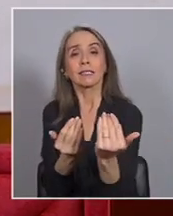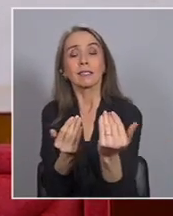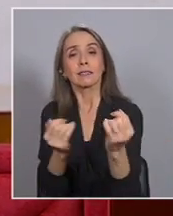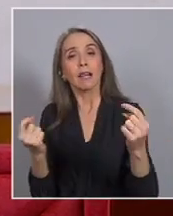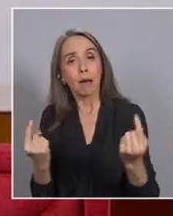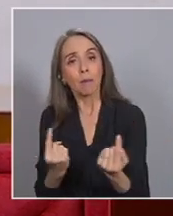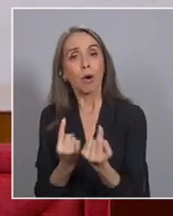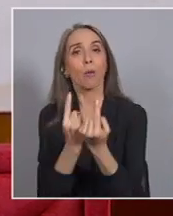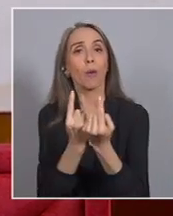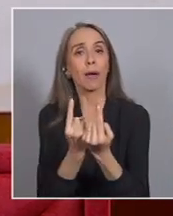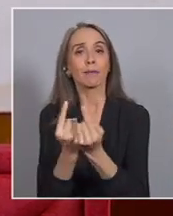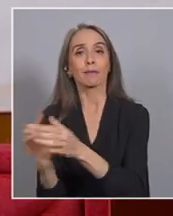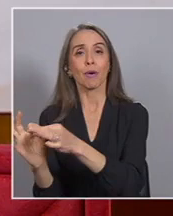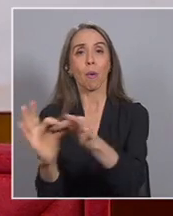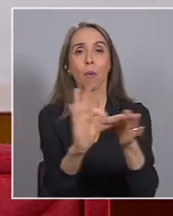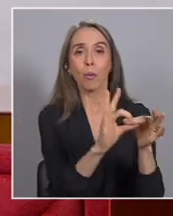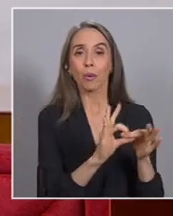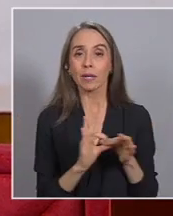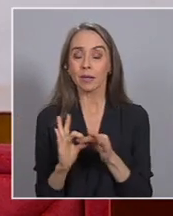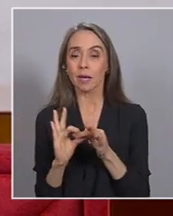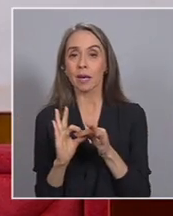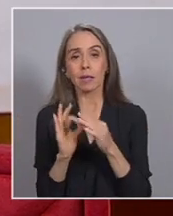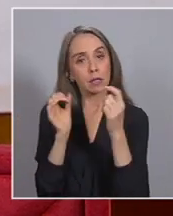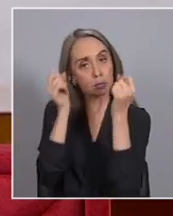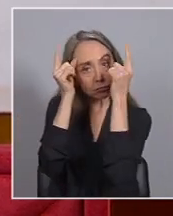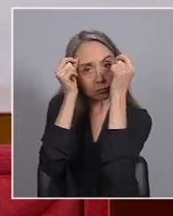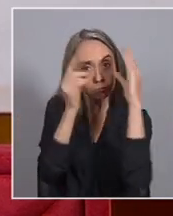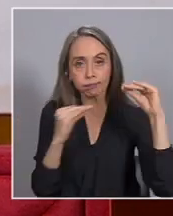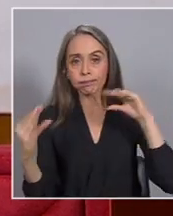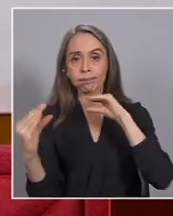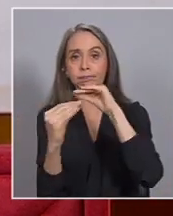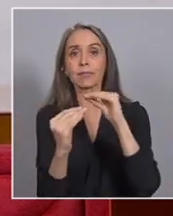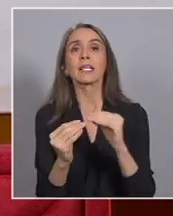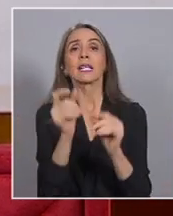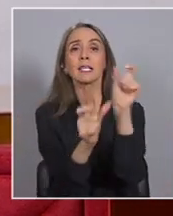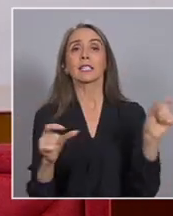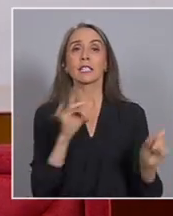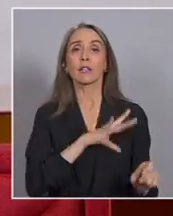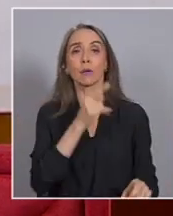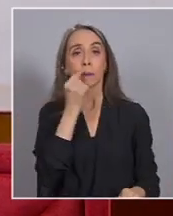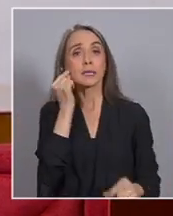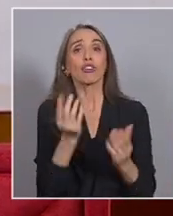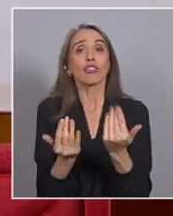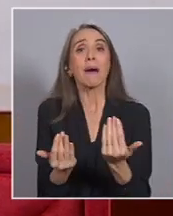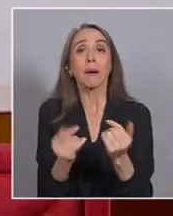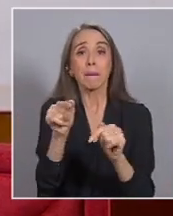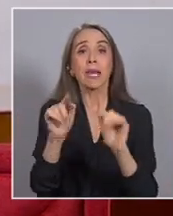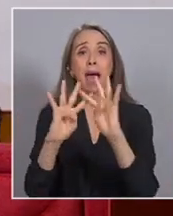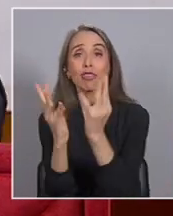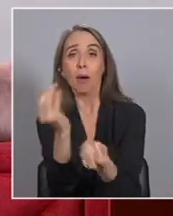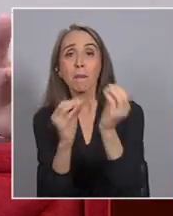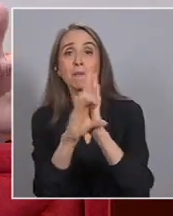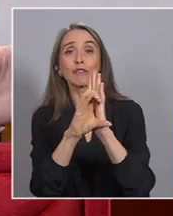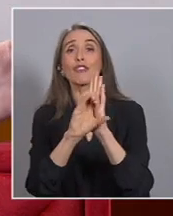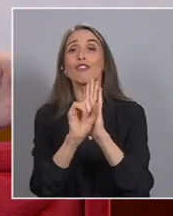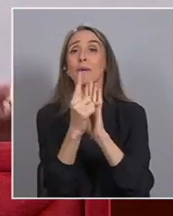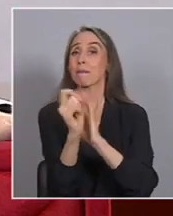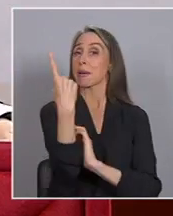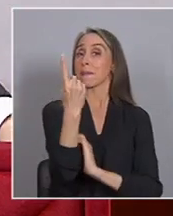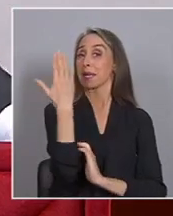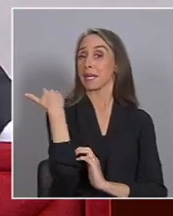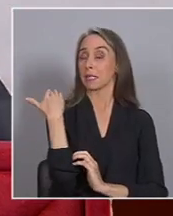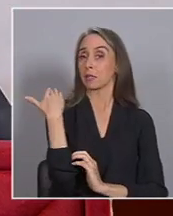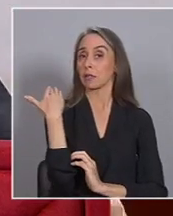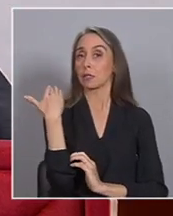encuentro, de unidad, de entendimiento que esperaban las chilenas y chilenos, generando un